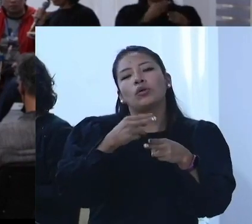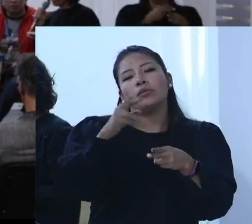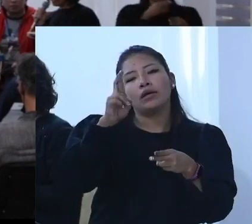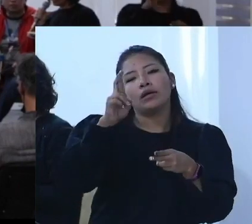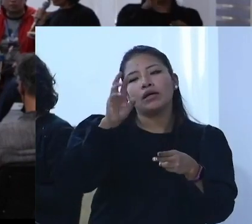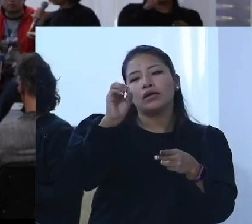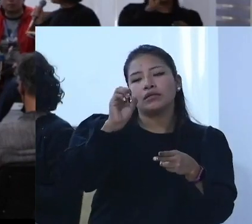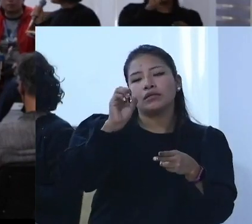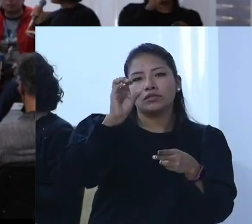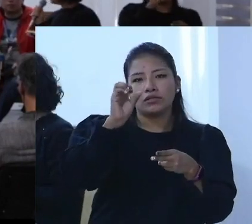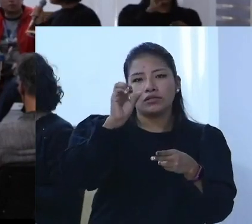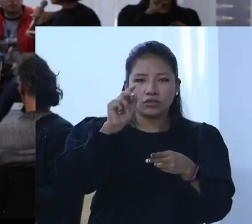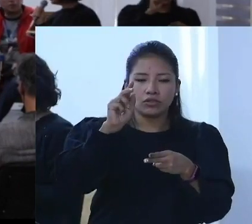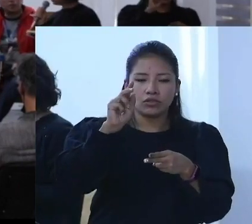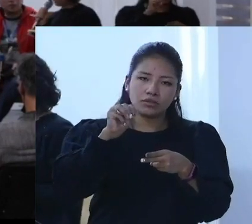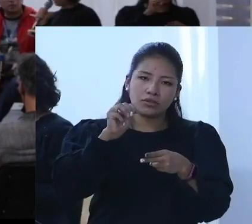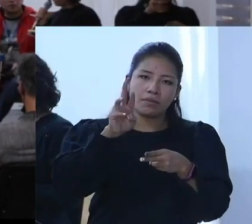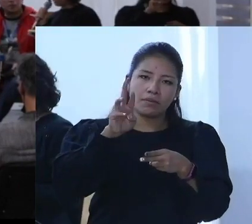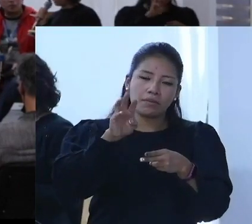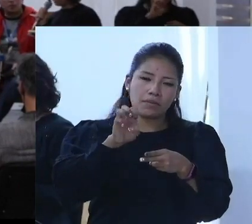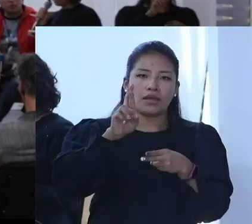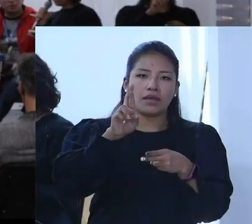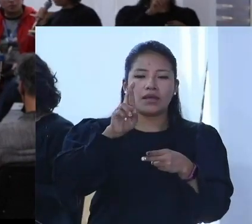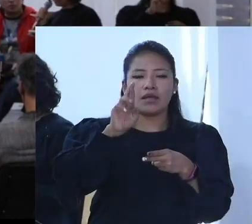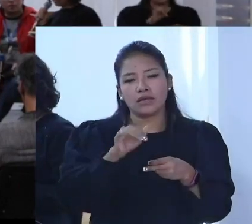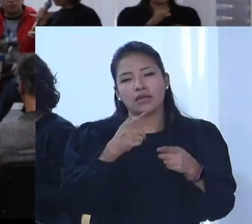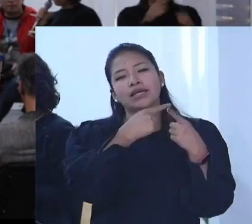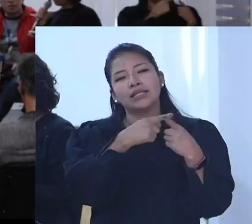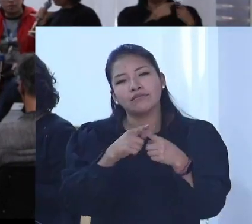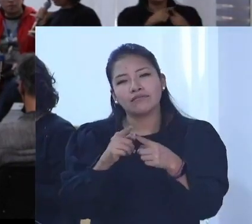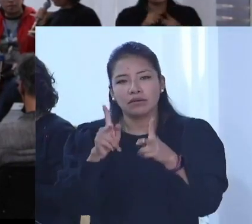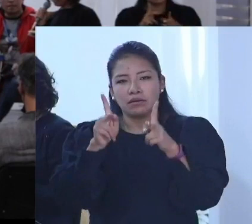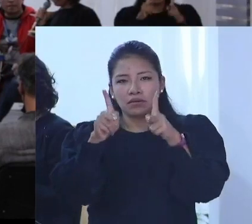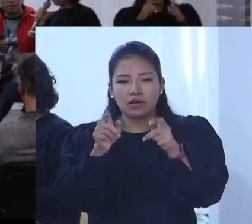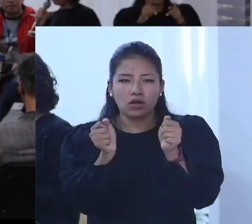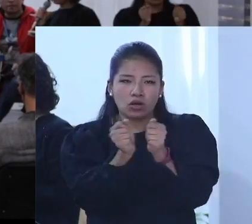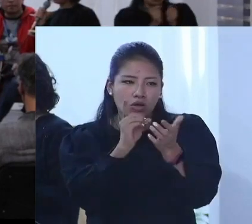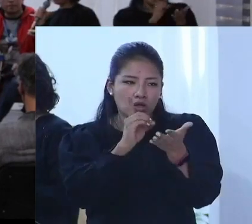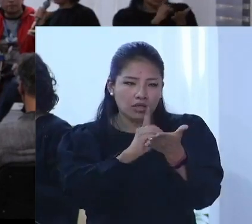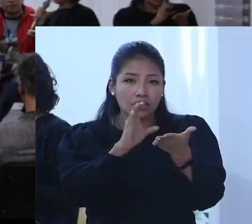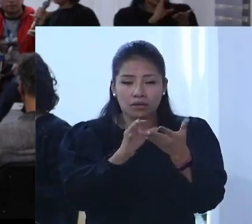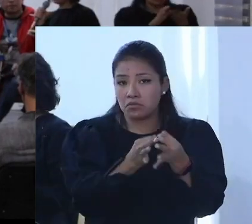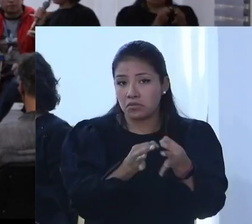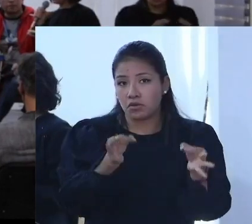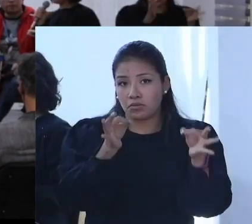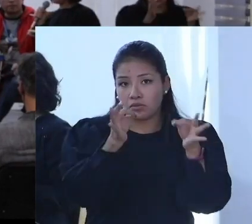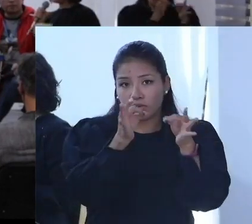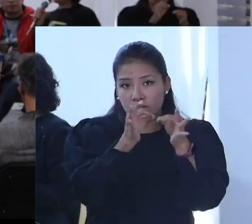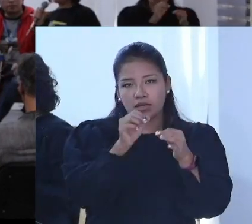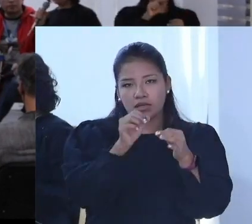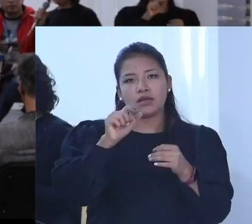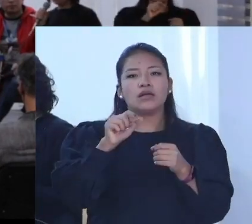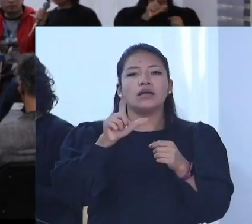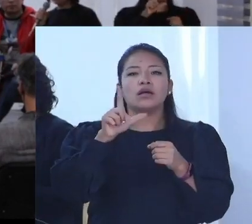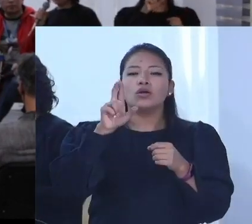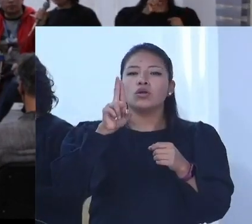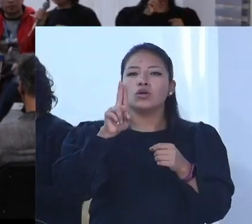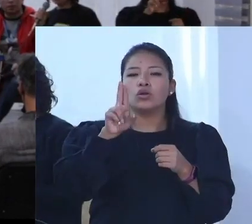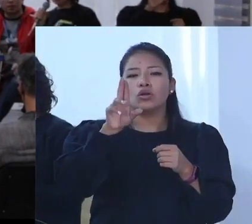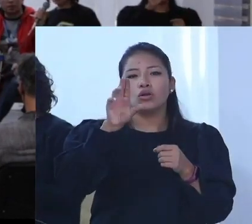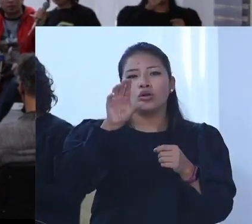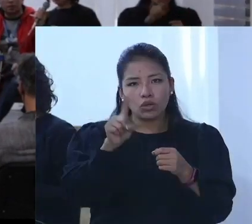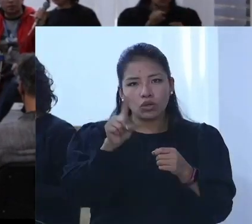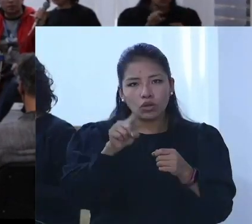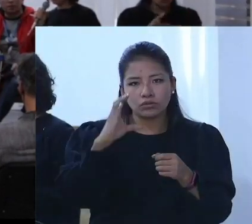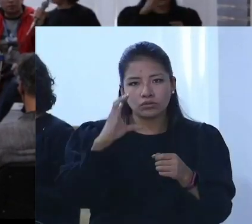Nava bueno estefano Daniela mamani Rodolfo Vargas luz calle no sé si me olvido de alguien pido